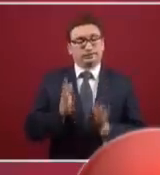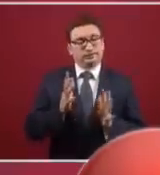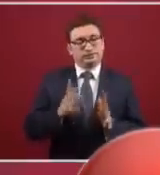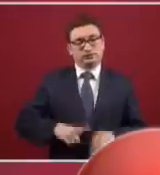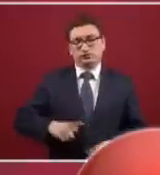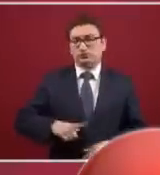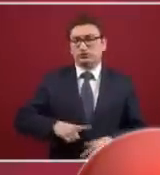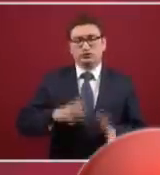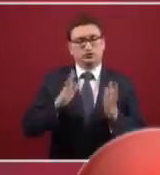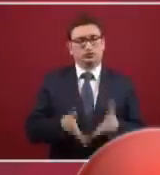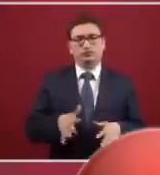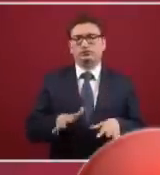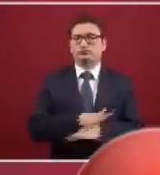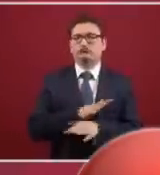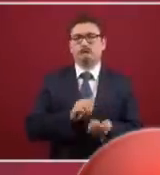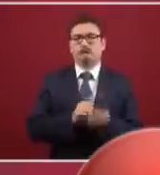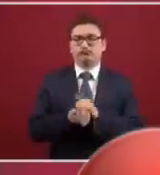cambió,